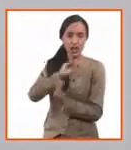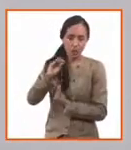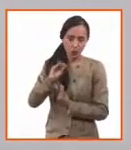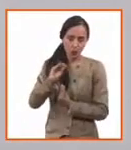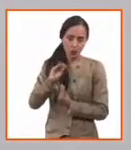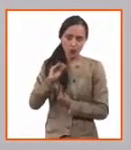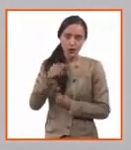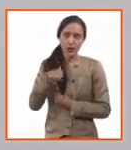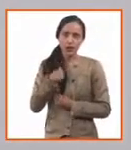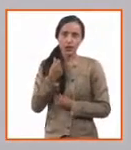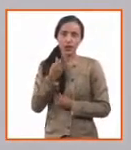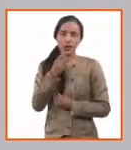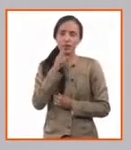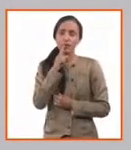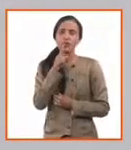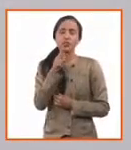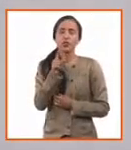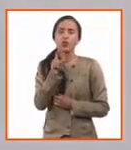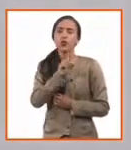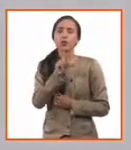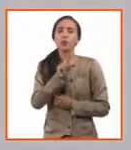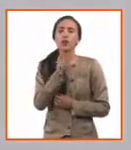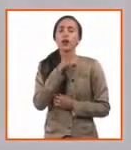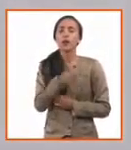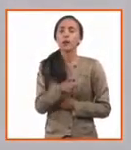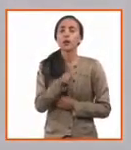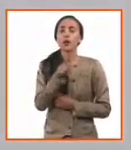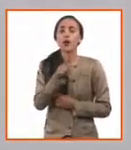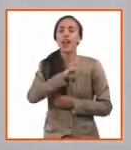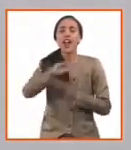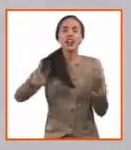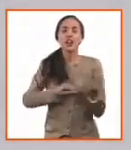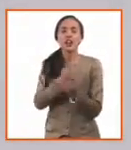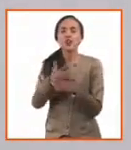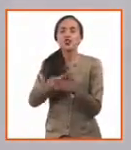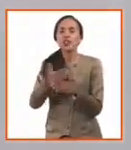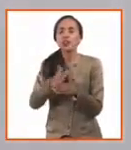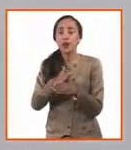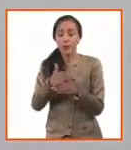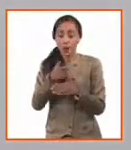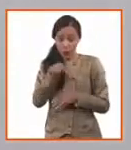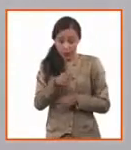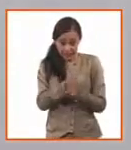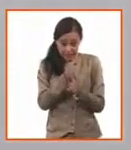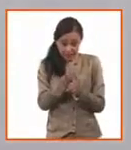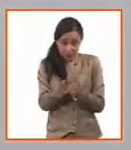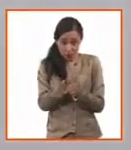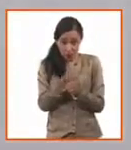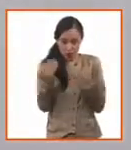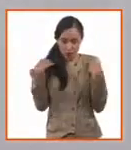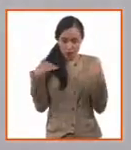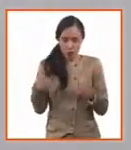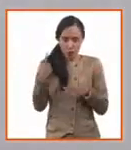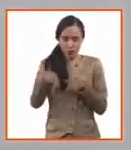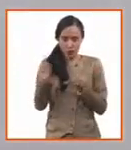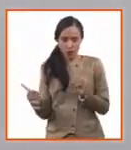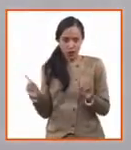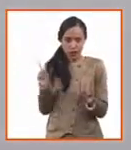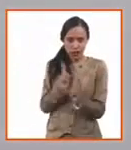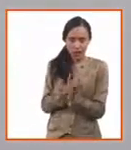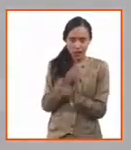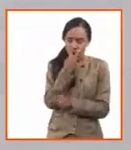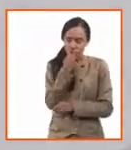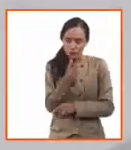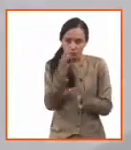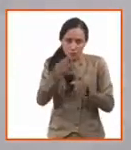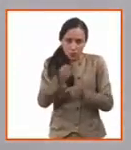de que tomes algo y no busques tus fórmulas propias, sino sigas haciendo las cosas de la manera en que se están